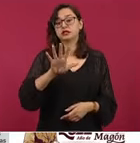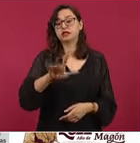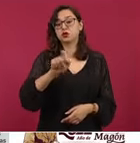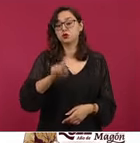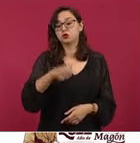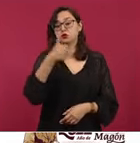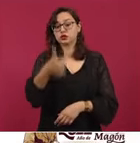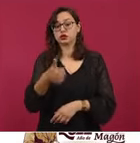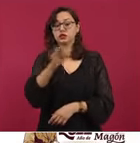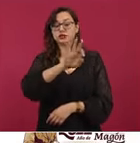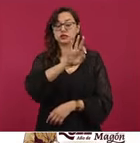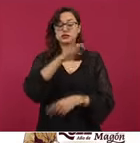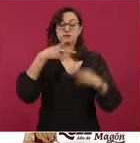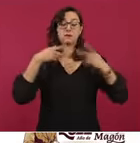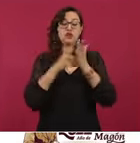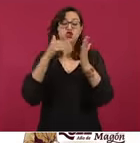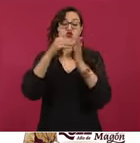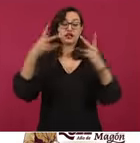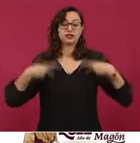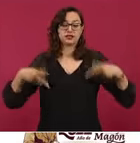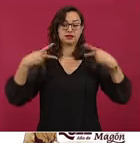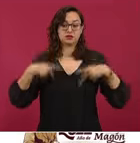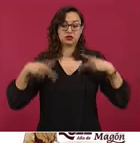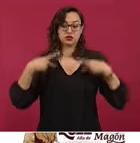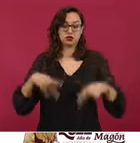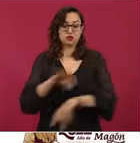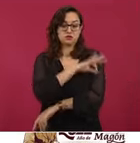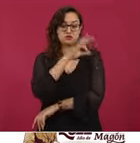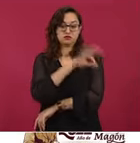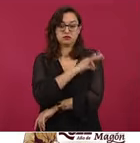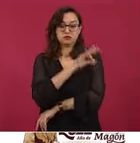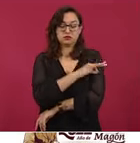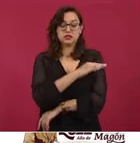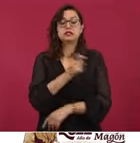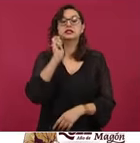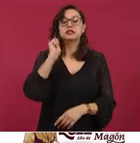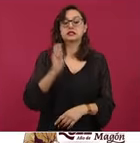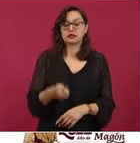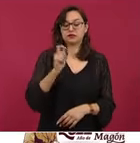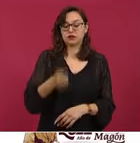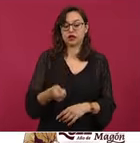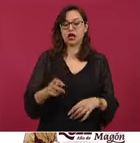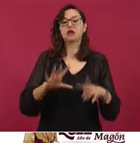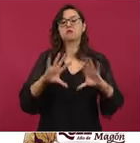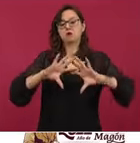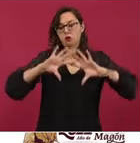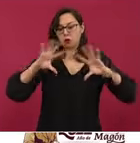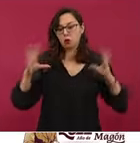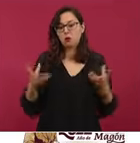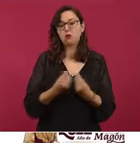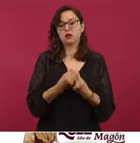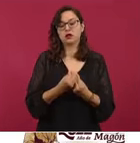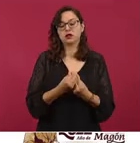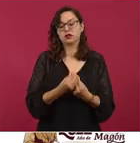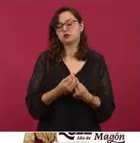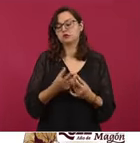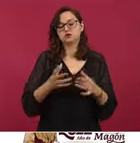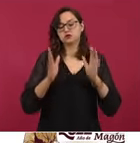de personas. Como ya hemos comentado, llegamos al 90% de cobertura general y de esquemas primarios.